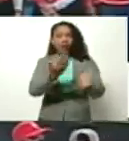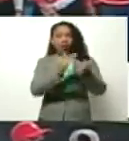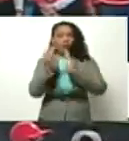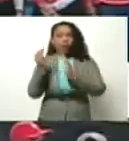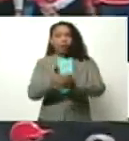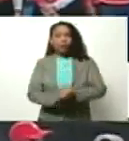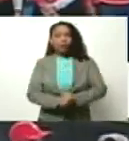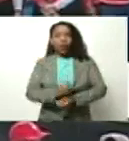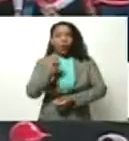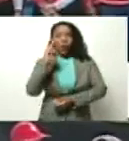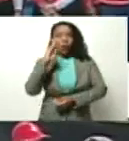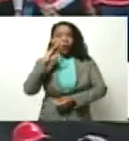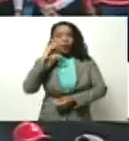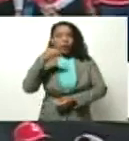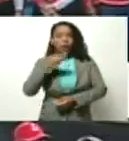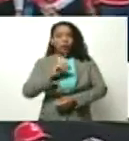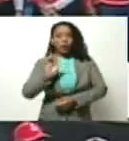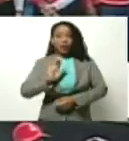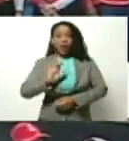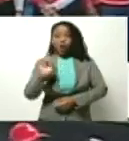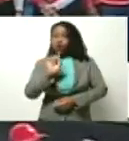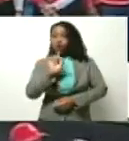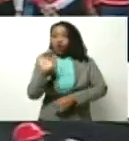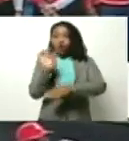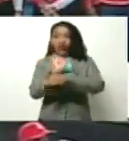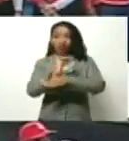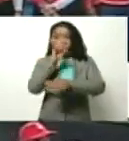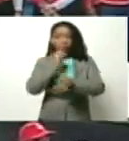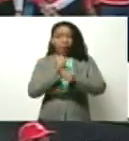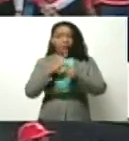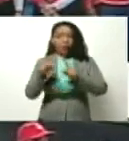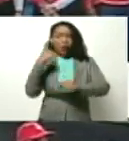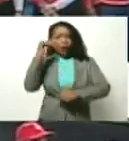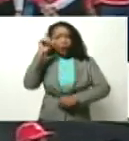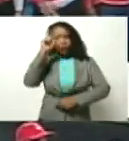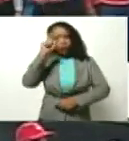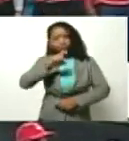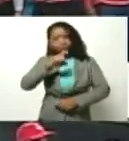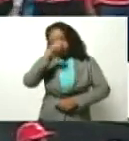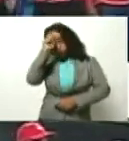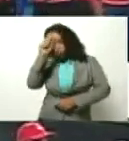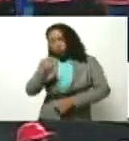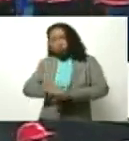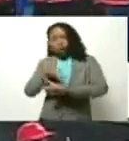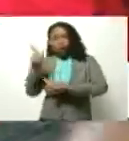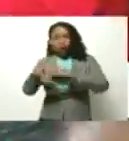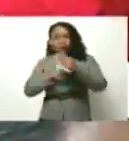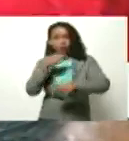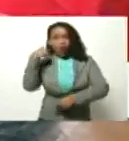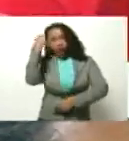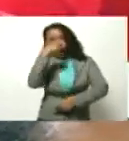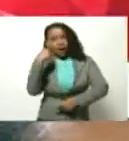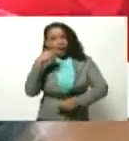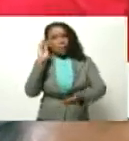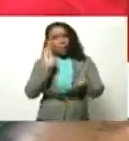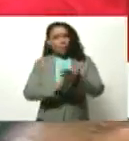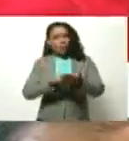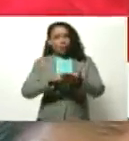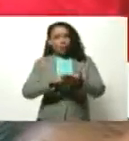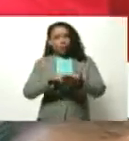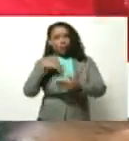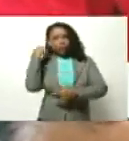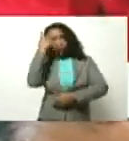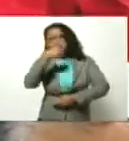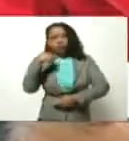TV y a ellos no están en sus funciones pero merecen un reconocimiento porque ellos dieron la cara y pusieron la cara